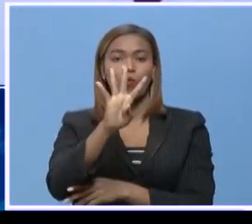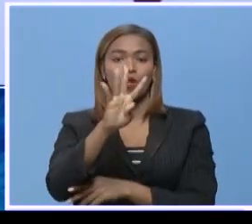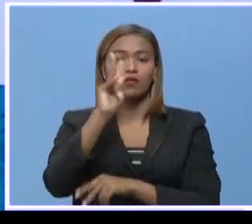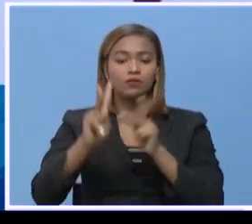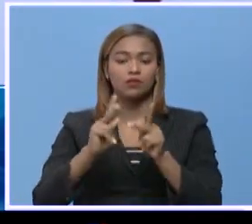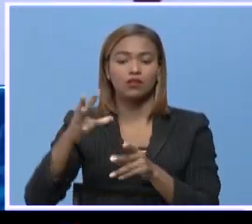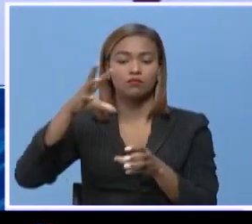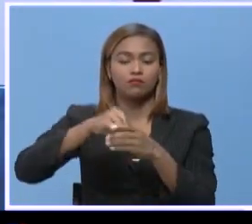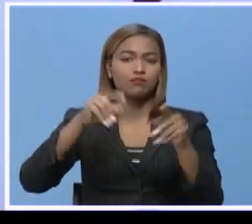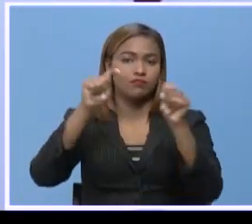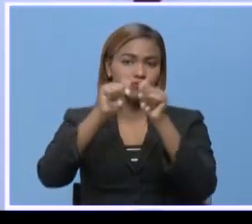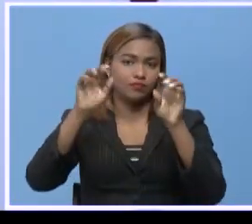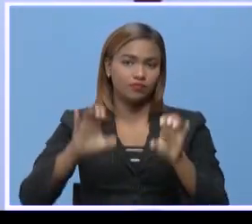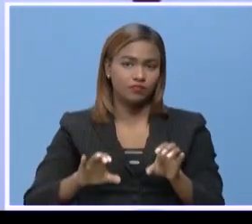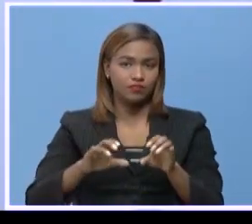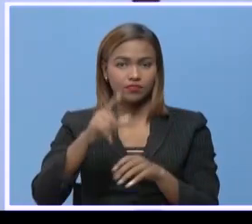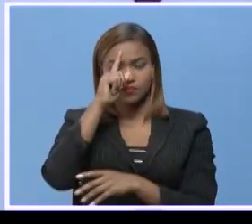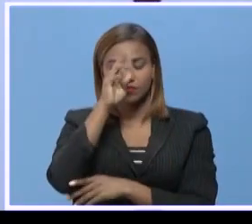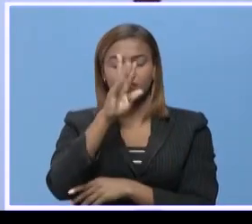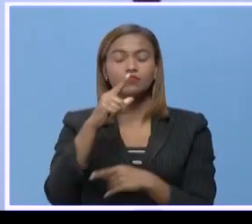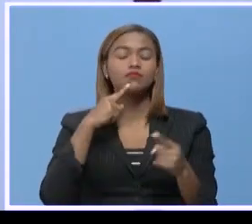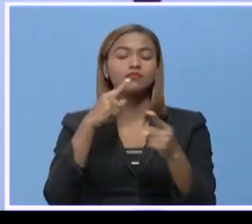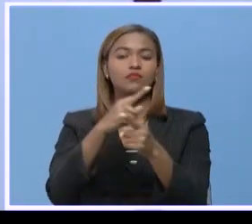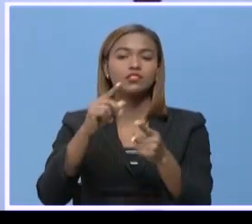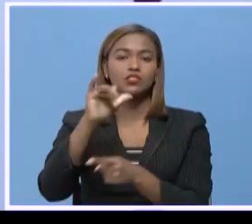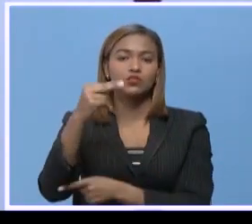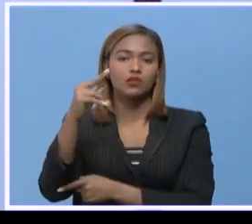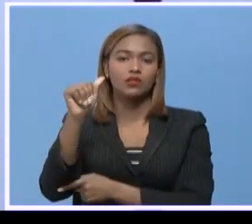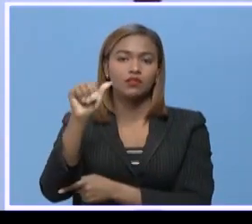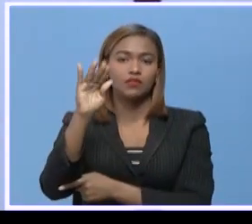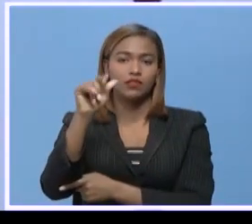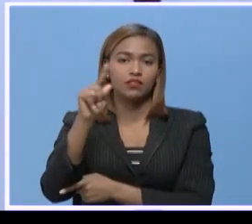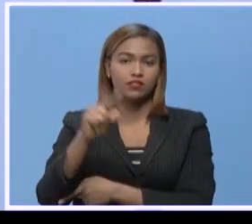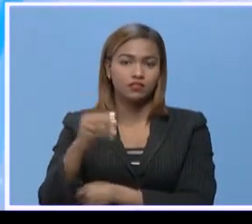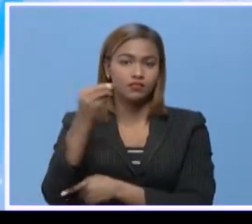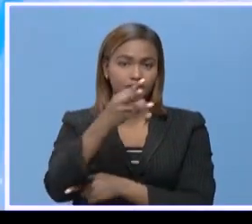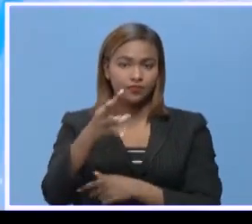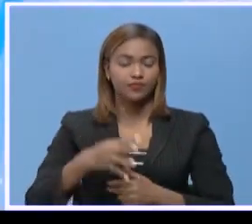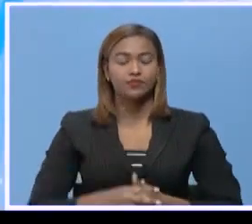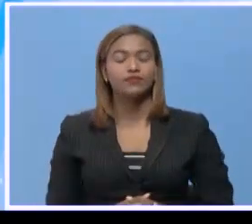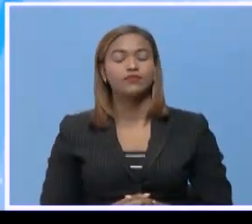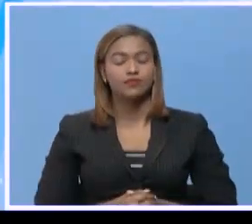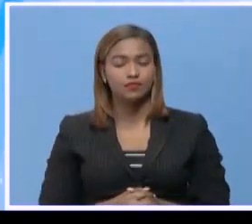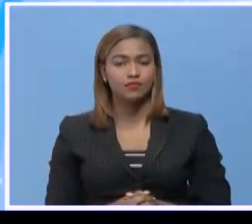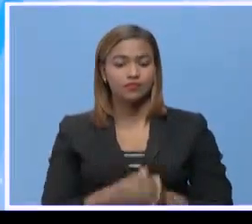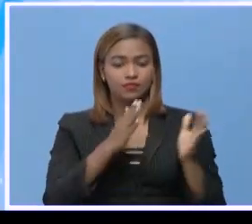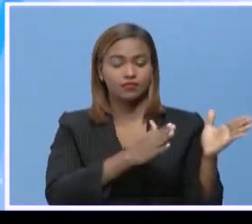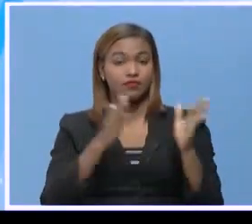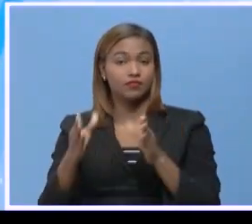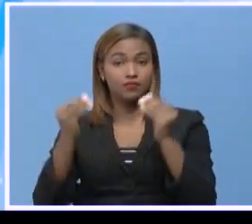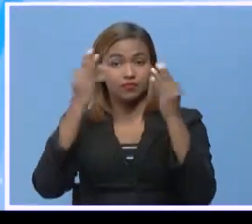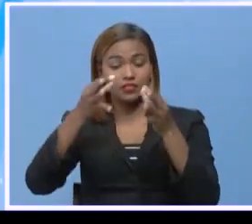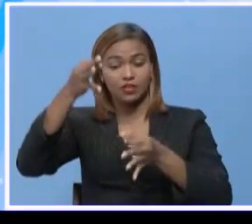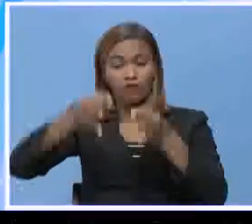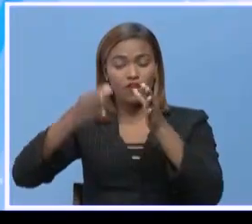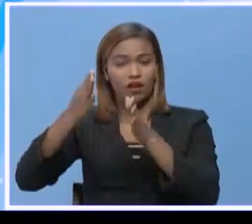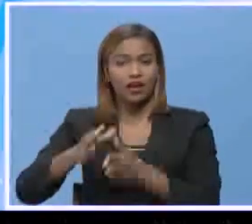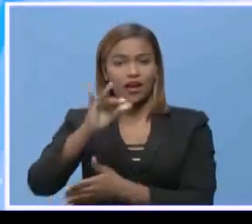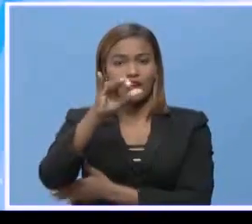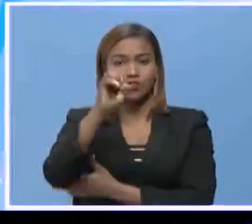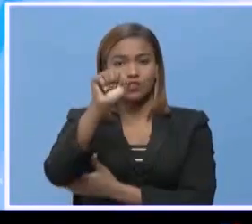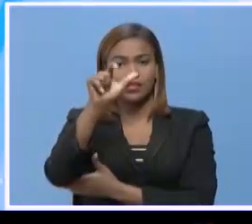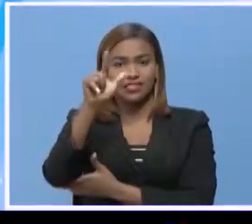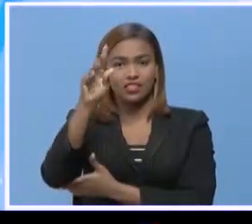Tribunal Constitucional. Para 4RD Noticias, Joanna Báez. En otra información, el abogado Carlos